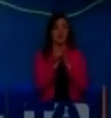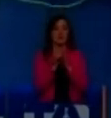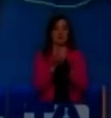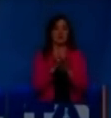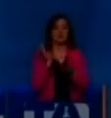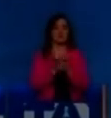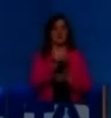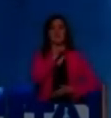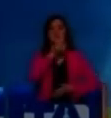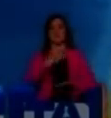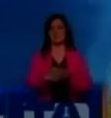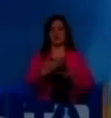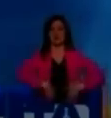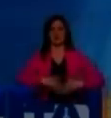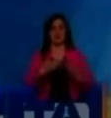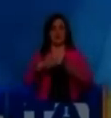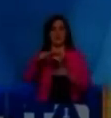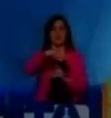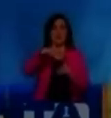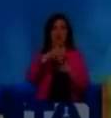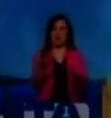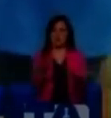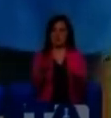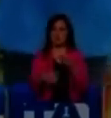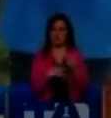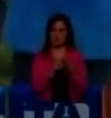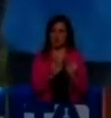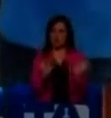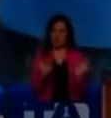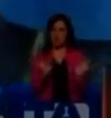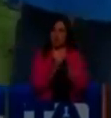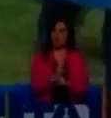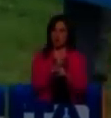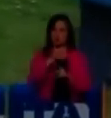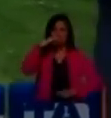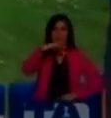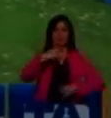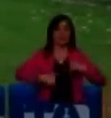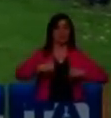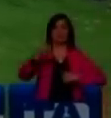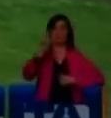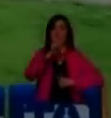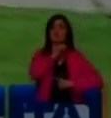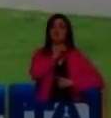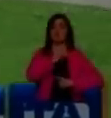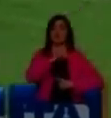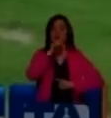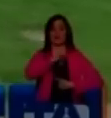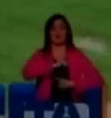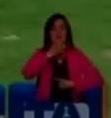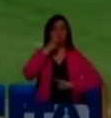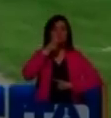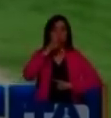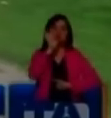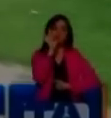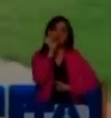acabar con la delincuencia totalmente. Y este parque que sea saneado totalmente para los niños, porque ya no es de los niños, sino de los que usan drogas y